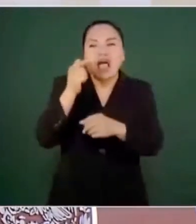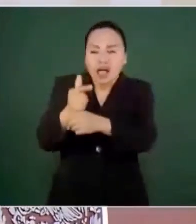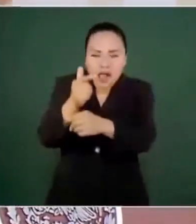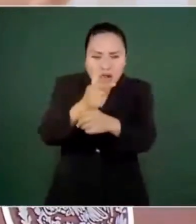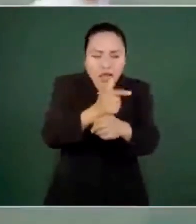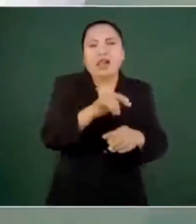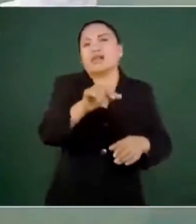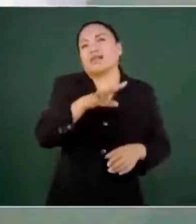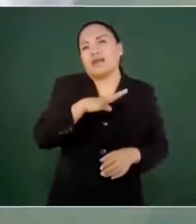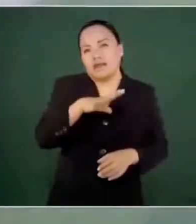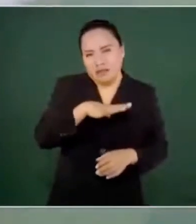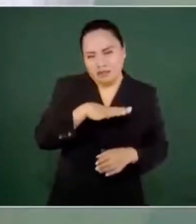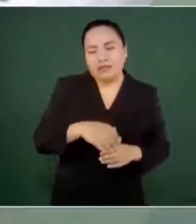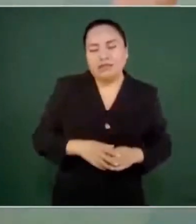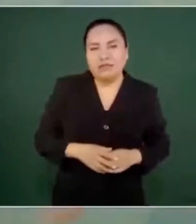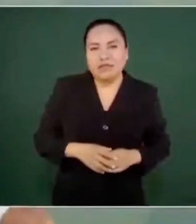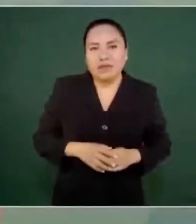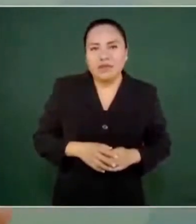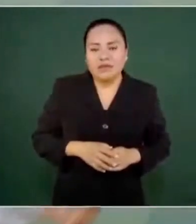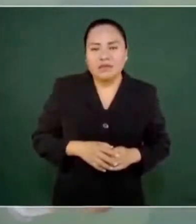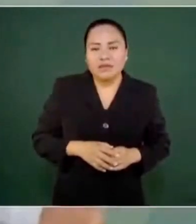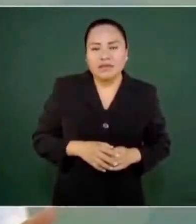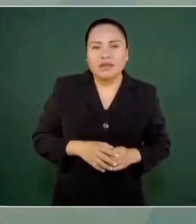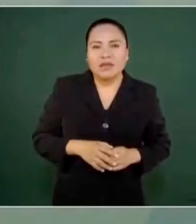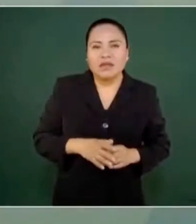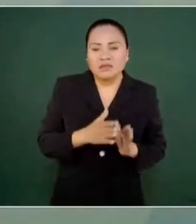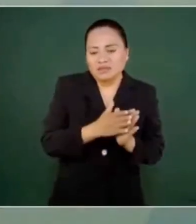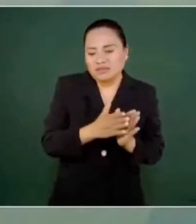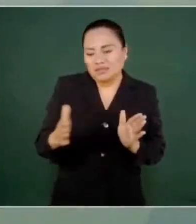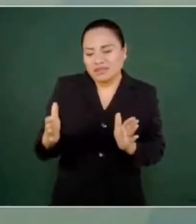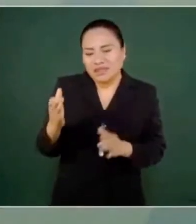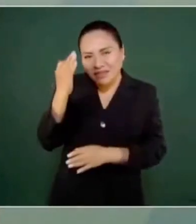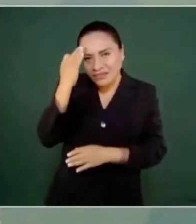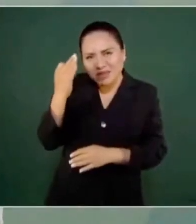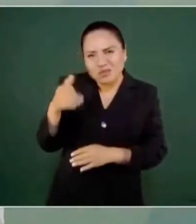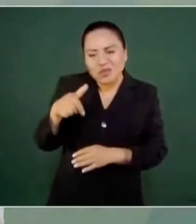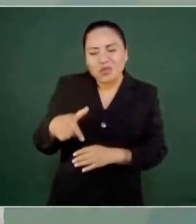como hay temporada política electoral,